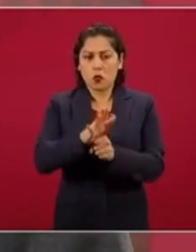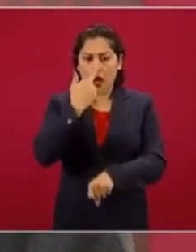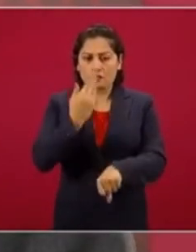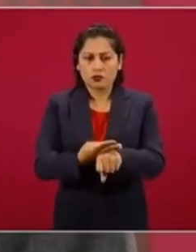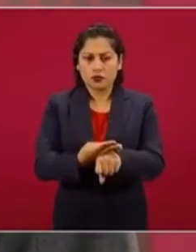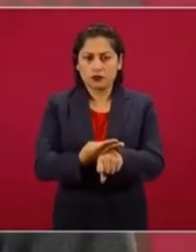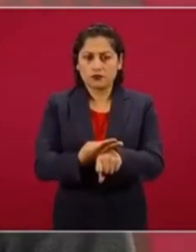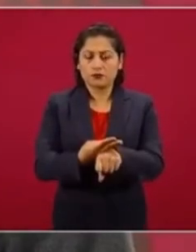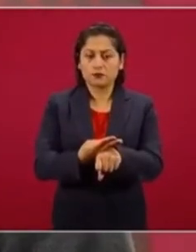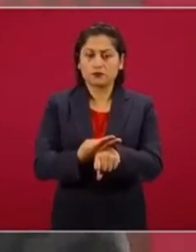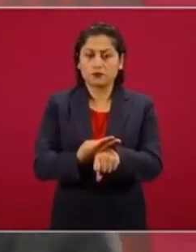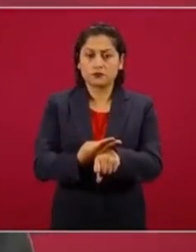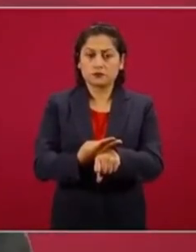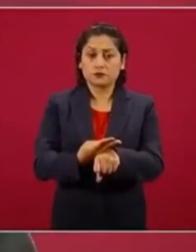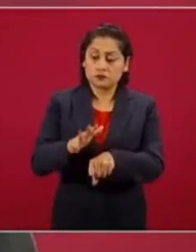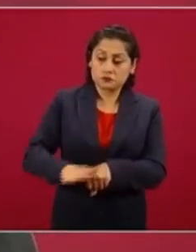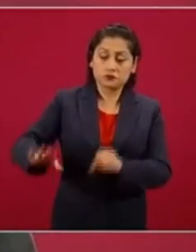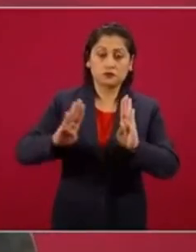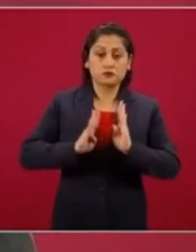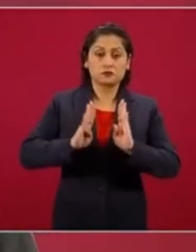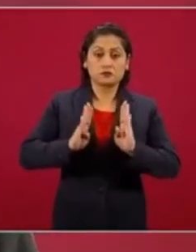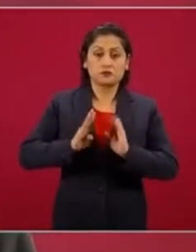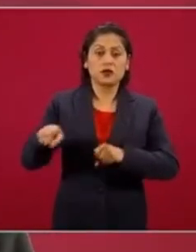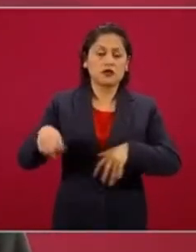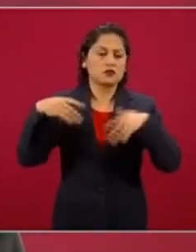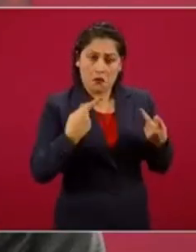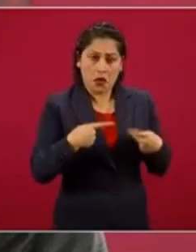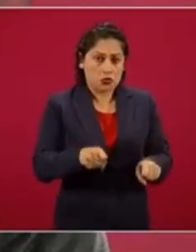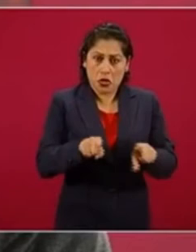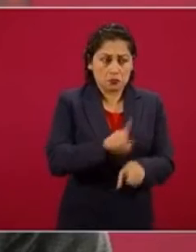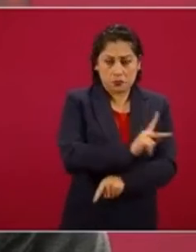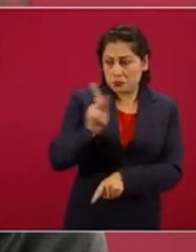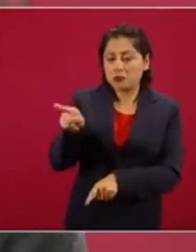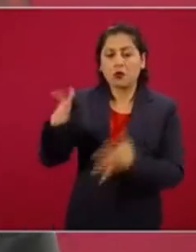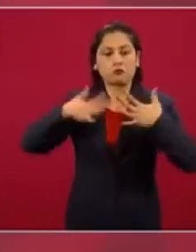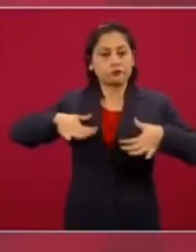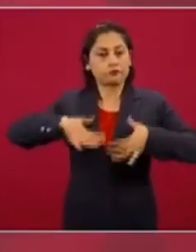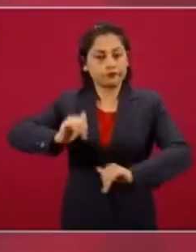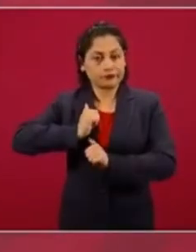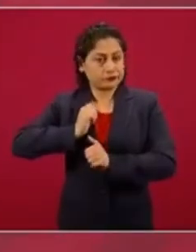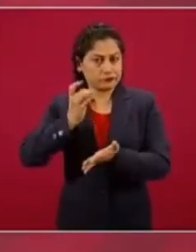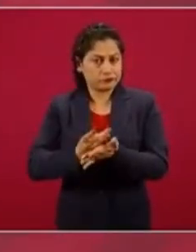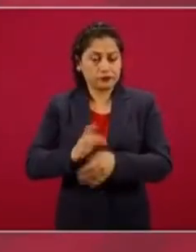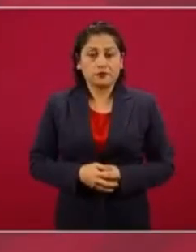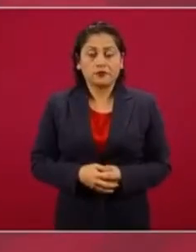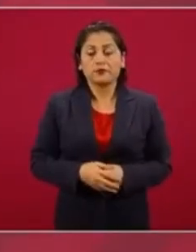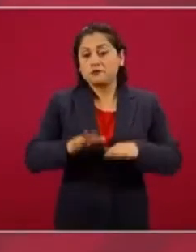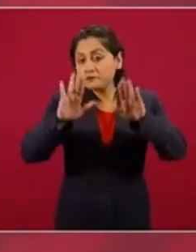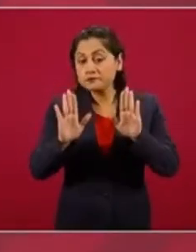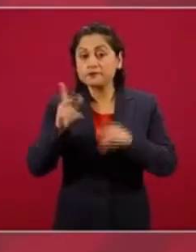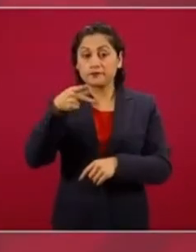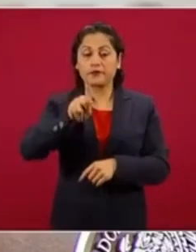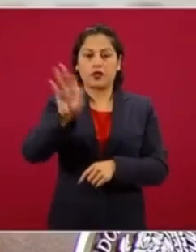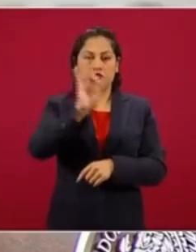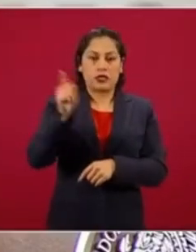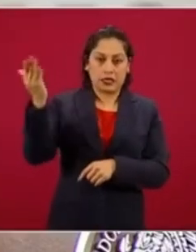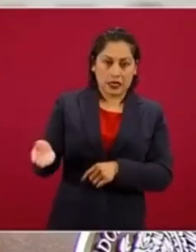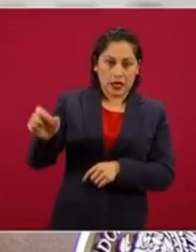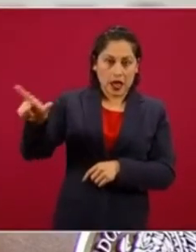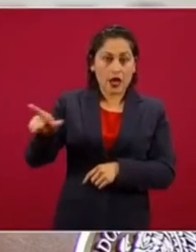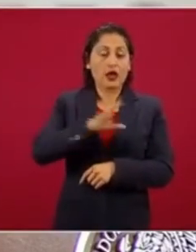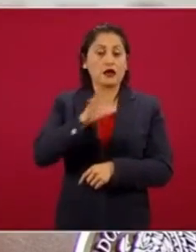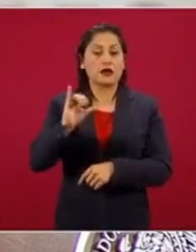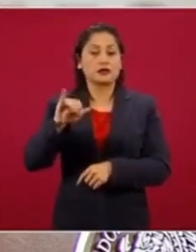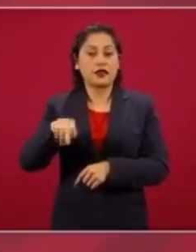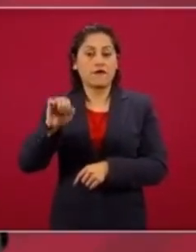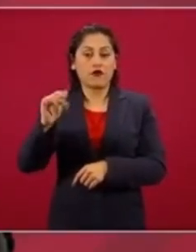administración, el ejército mexicano ha significado un gran apoyo. Y aún en el caso de que resultara culpable el general